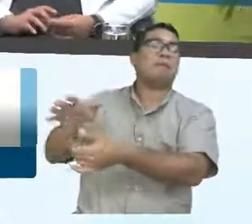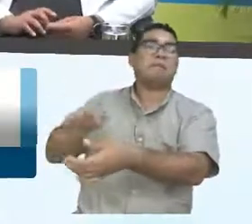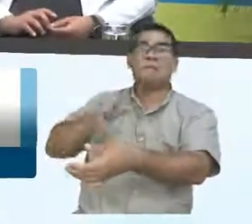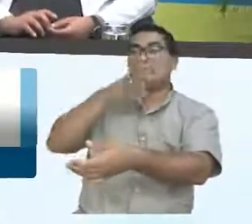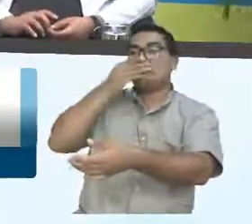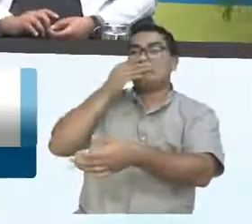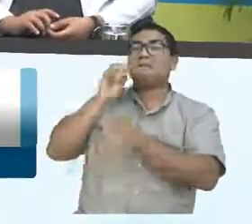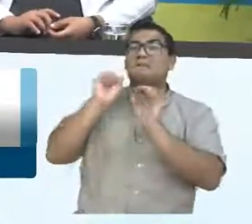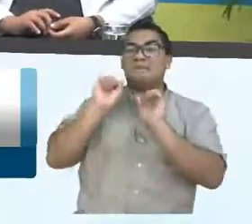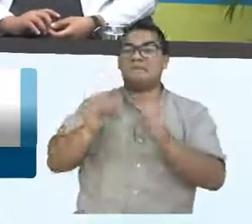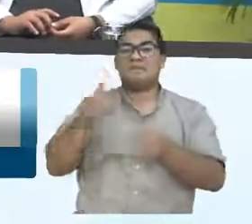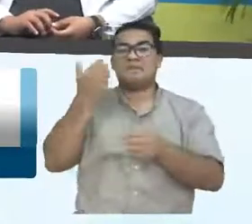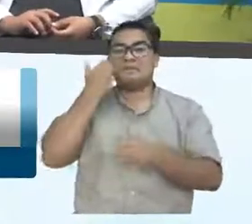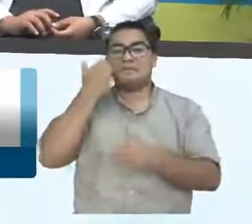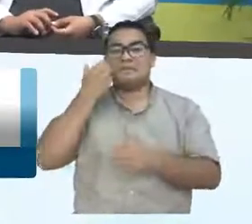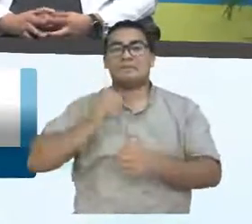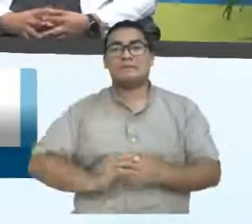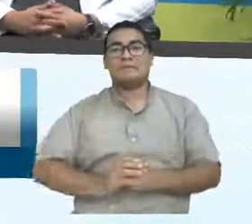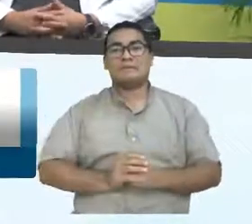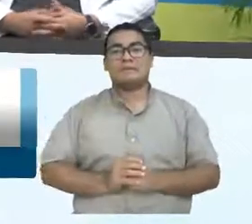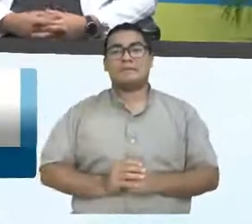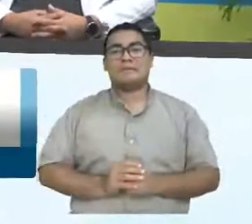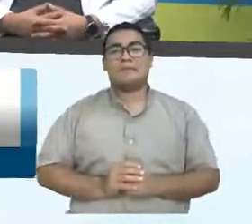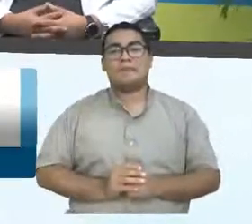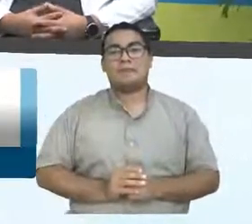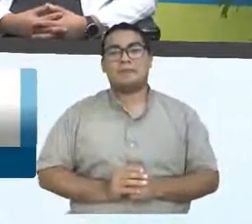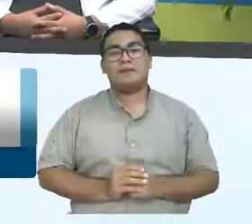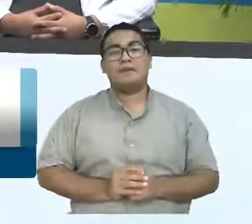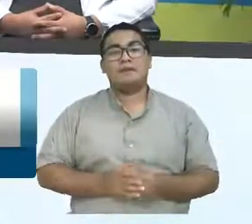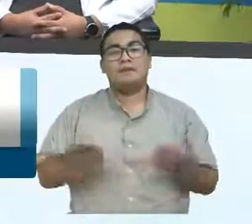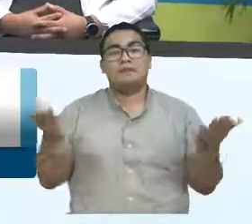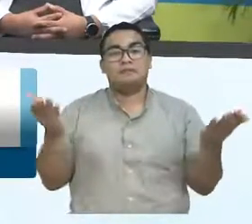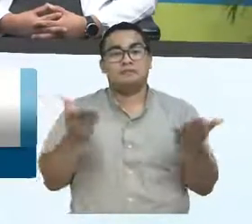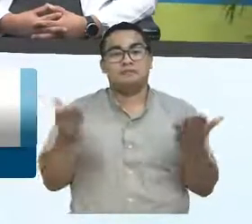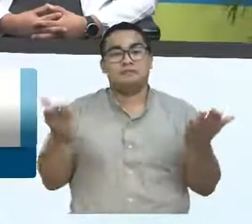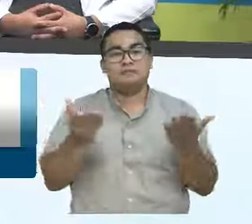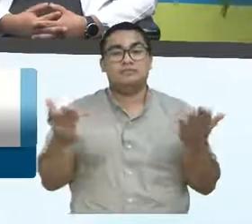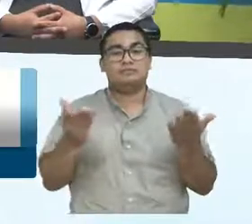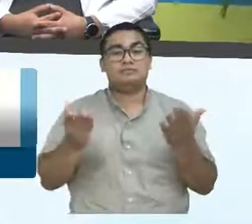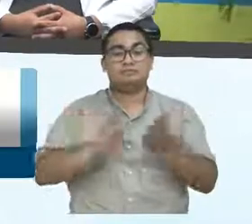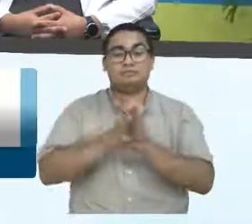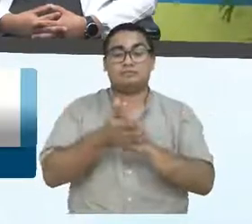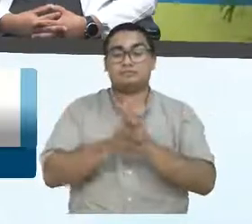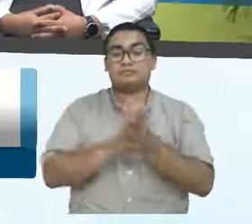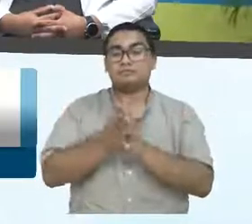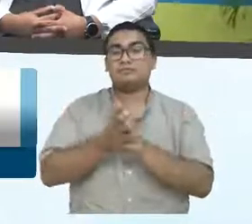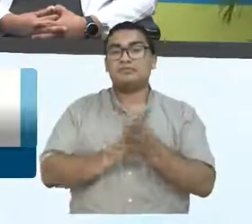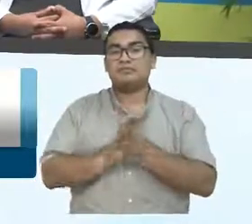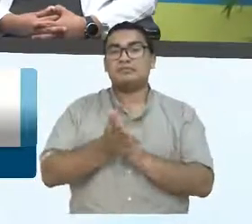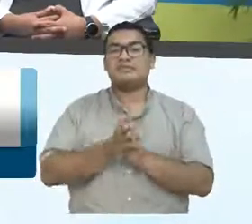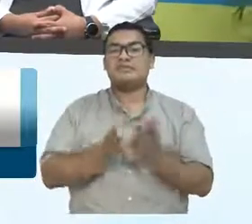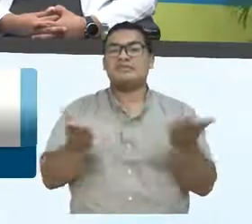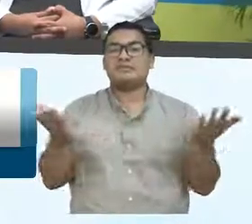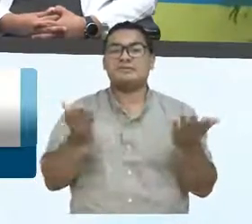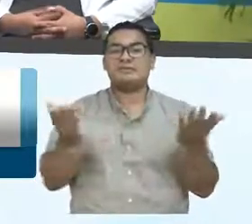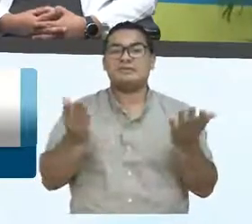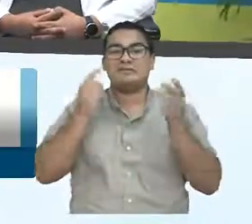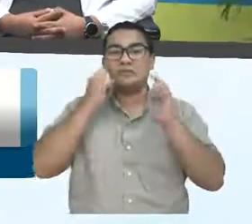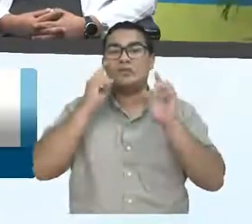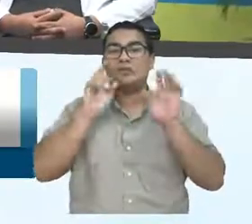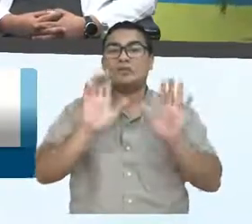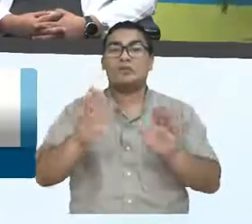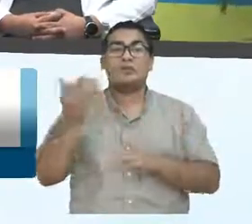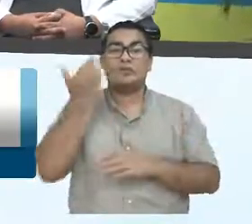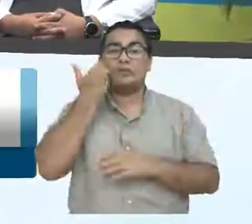enfermedades o infecciones. ¿Qué procesos pueden contribuir también, aparte del lavado de las manos, doctor, a evitar las enfermedades?